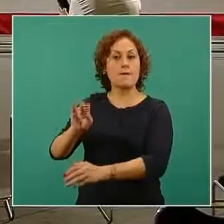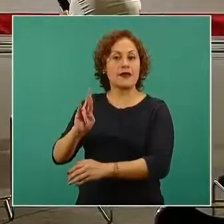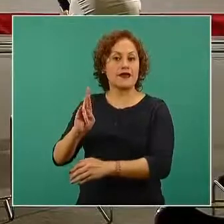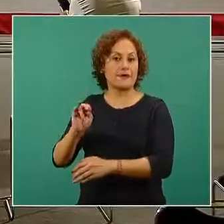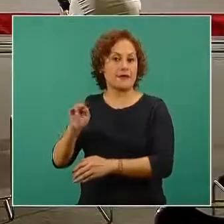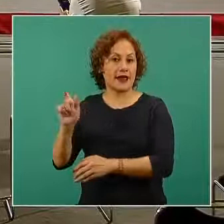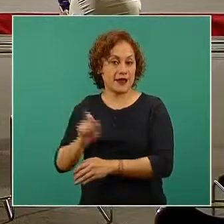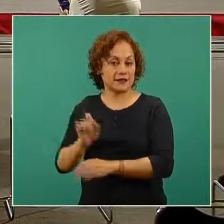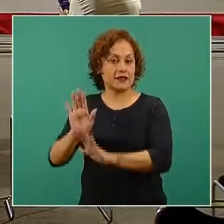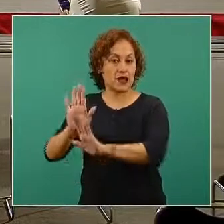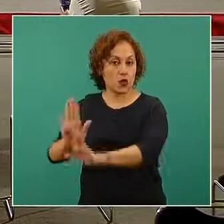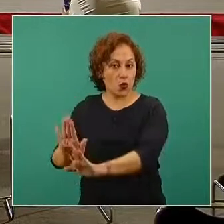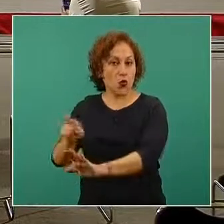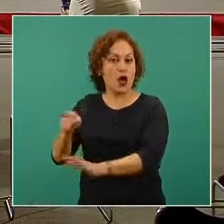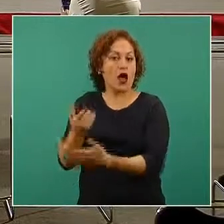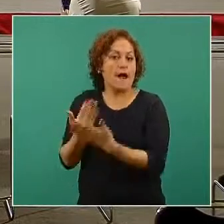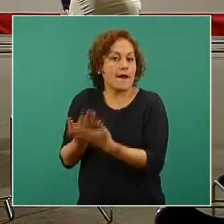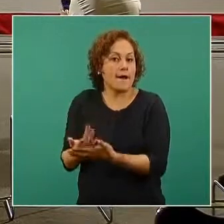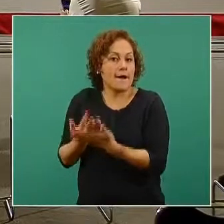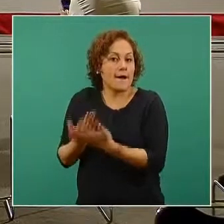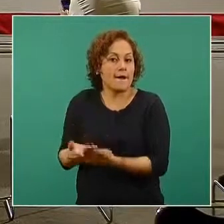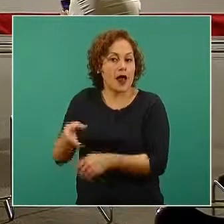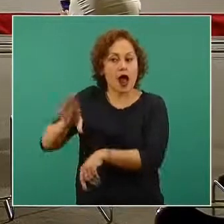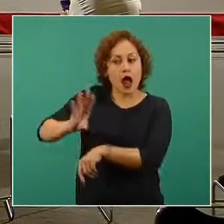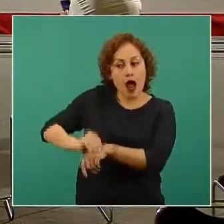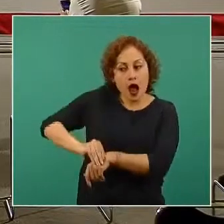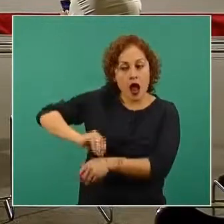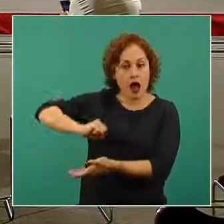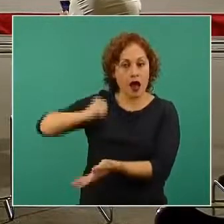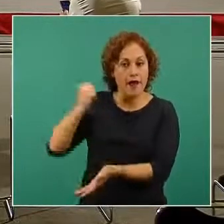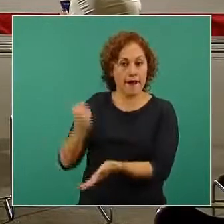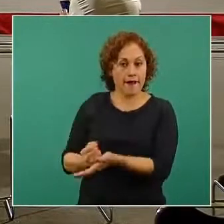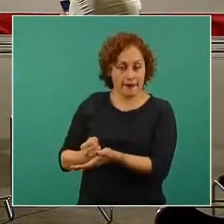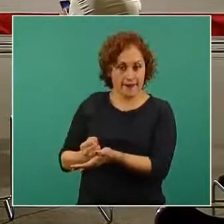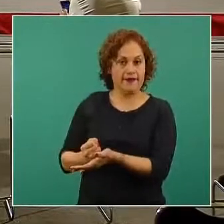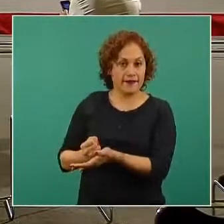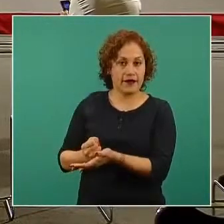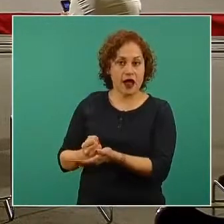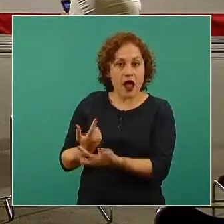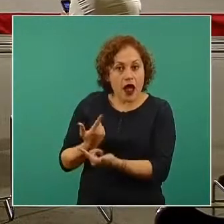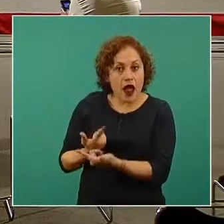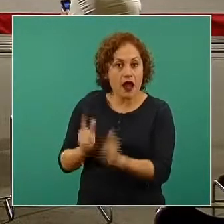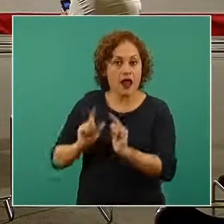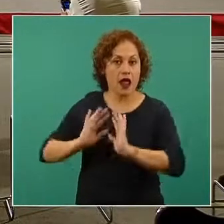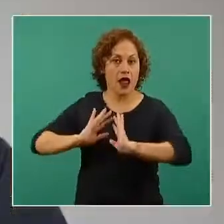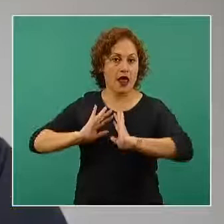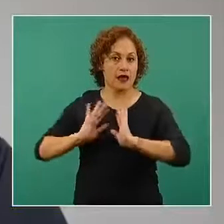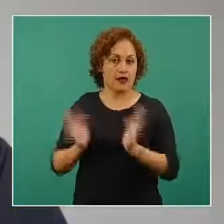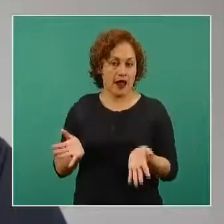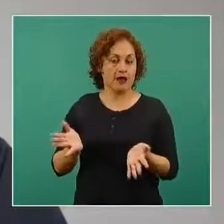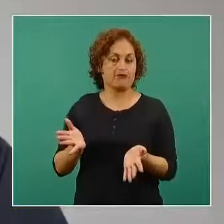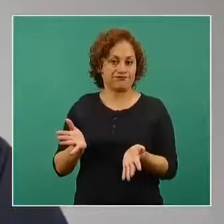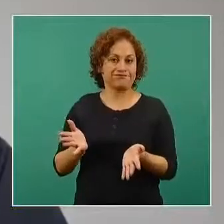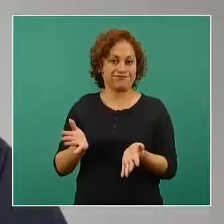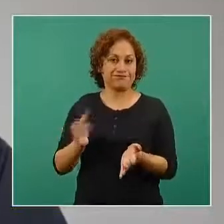recibir documentación de las pruebas correspondientes para su liberación. Estas llegaron el día de ayer, entonces